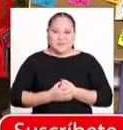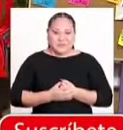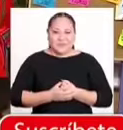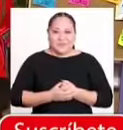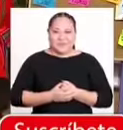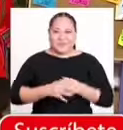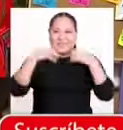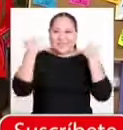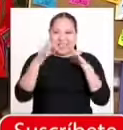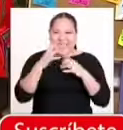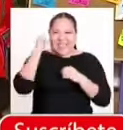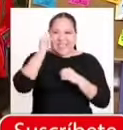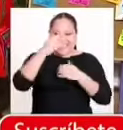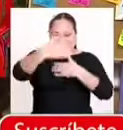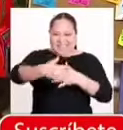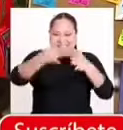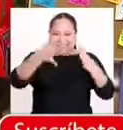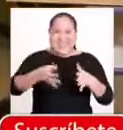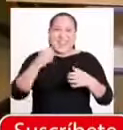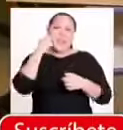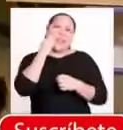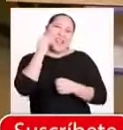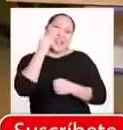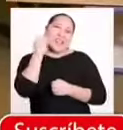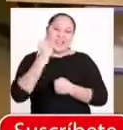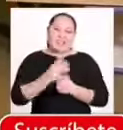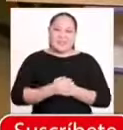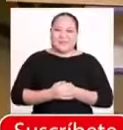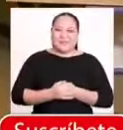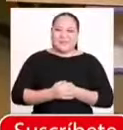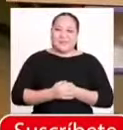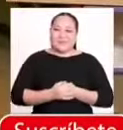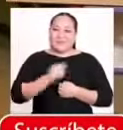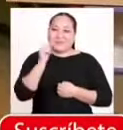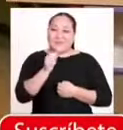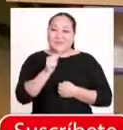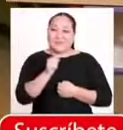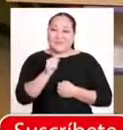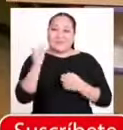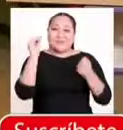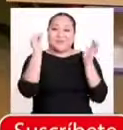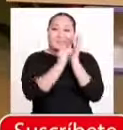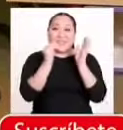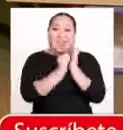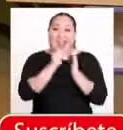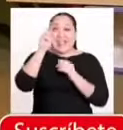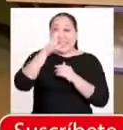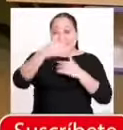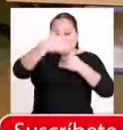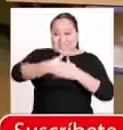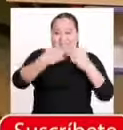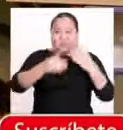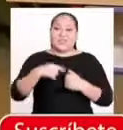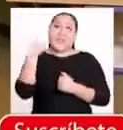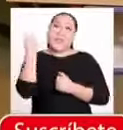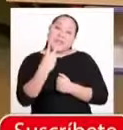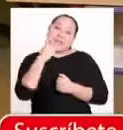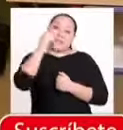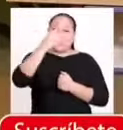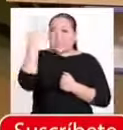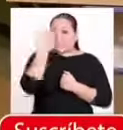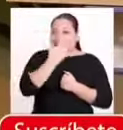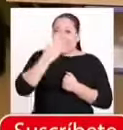¡Ya tengo el tacho marrón! Y forraremos tres cajas, una verde, una